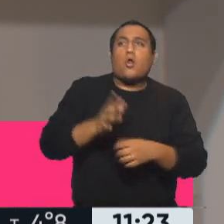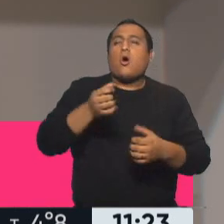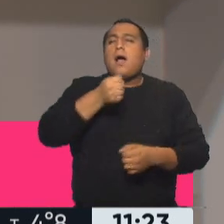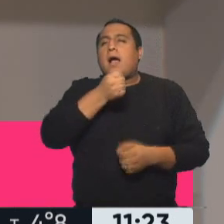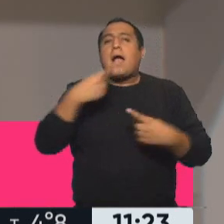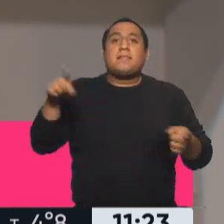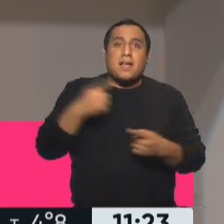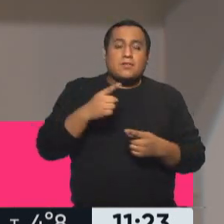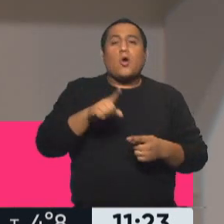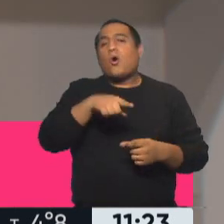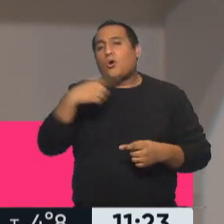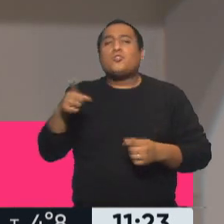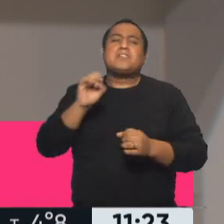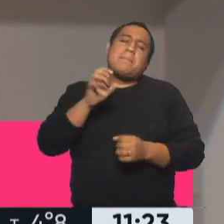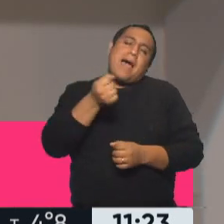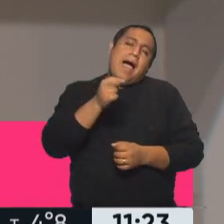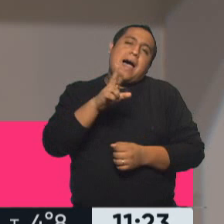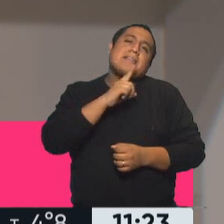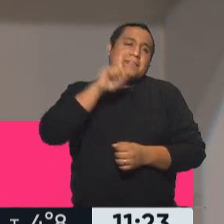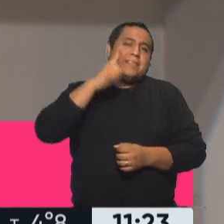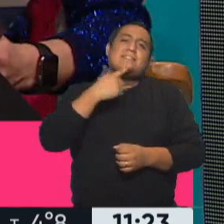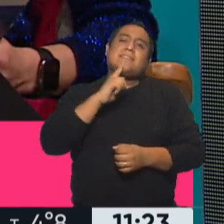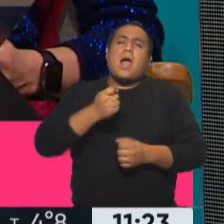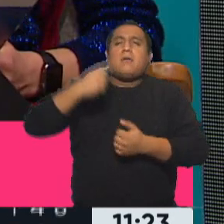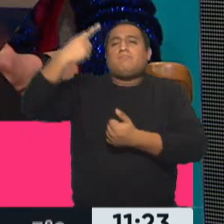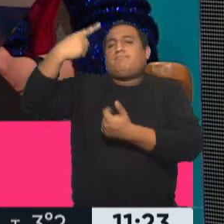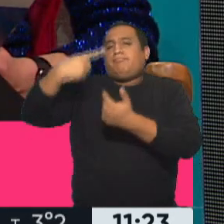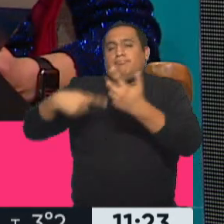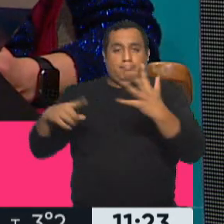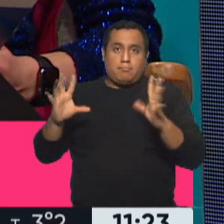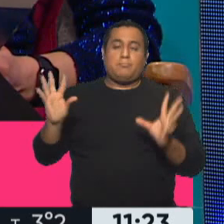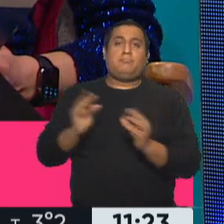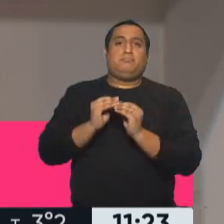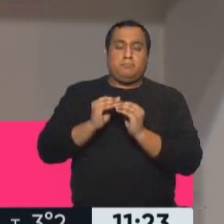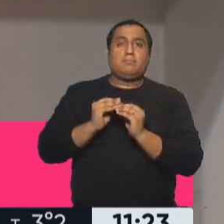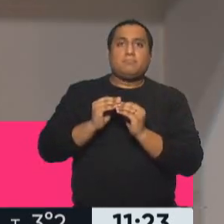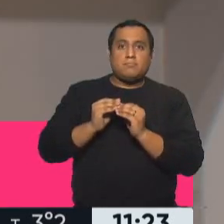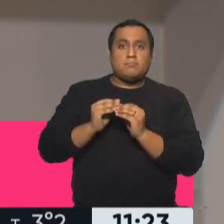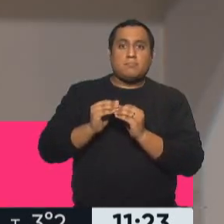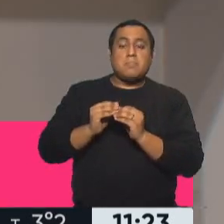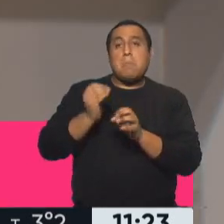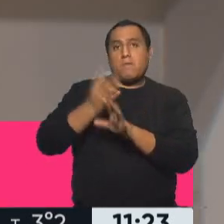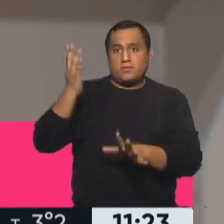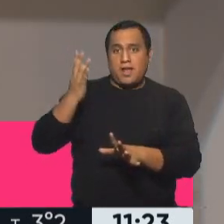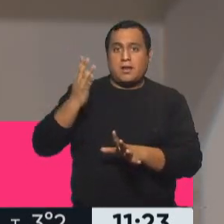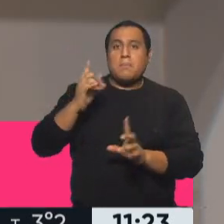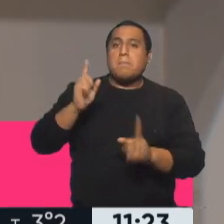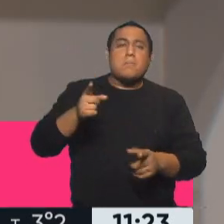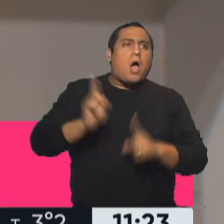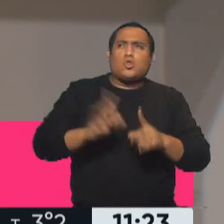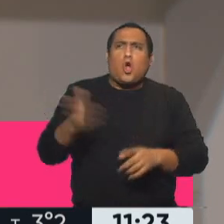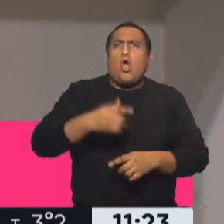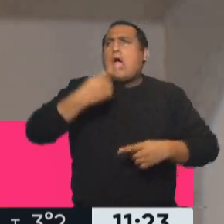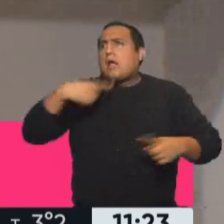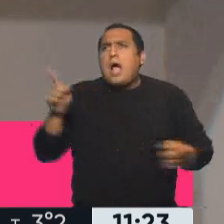a ser artista, o sea, es tratar de llenar un poco más el todo, ¿no? Es muy... como hacen los norteamericanos, todos cantan, bailan,